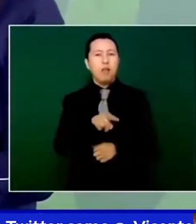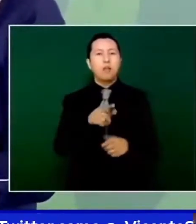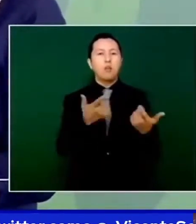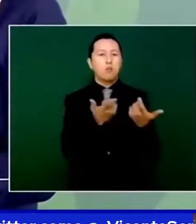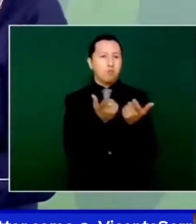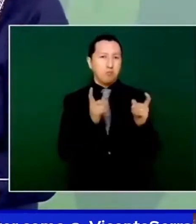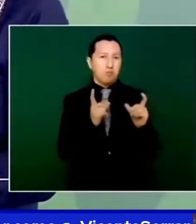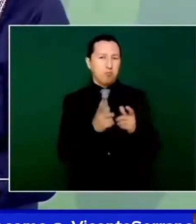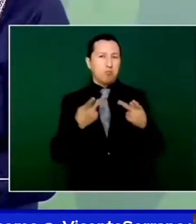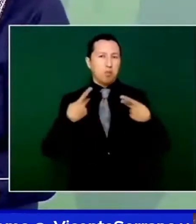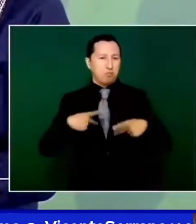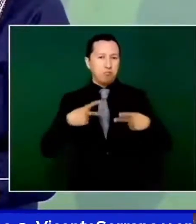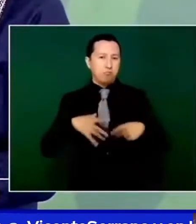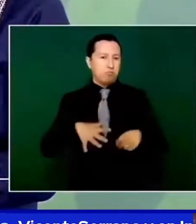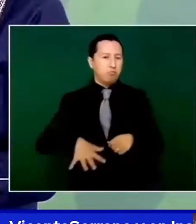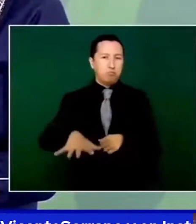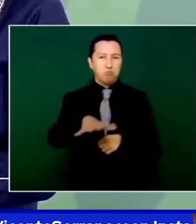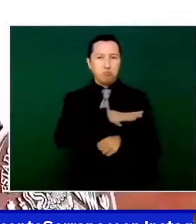popular.